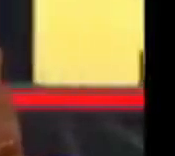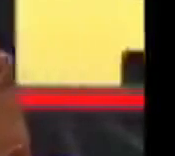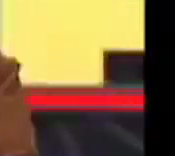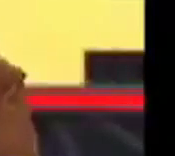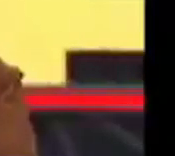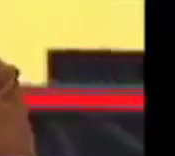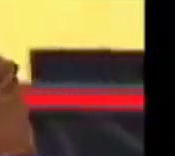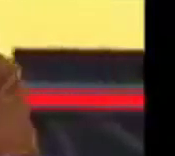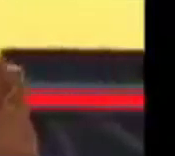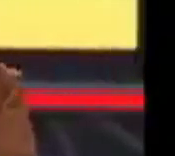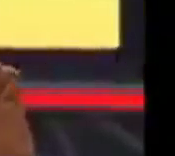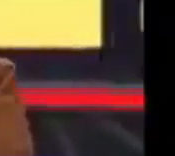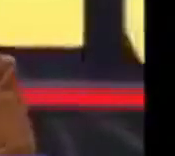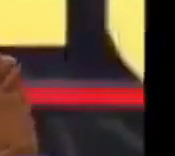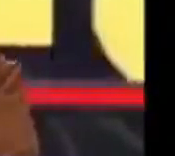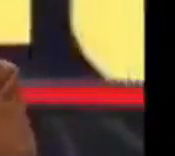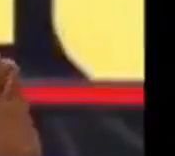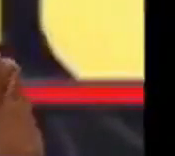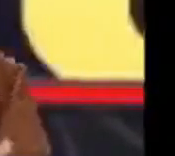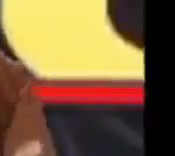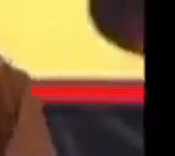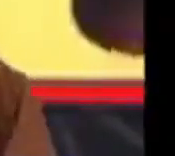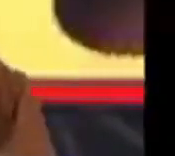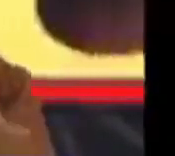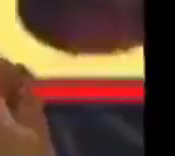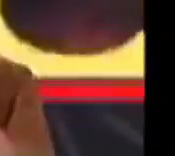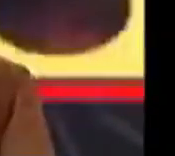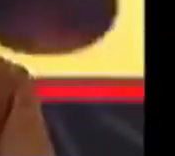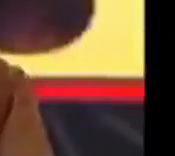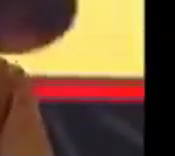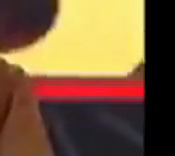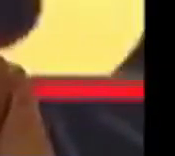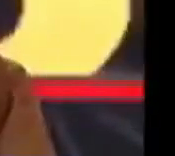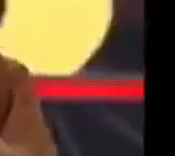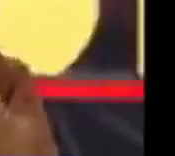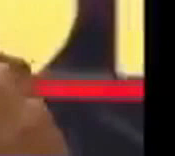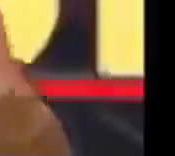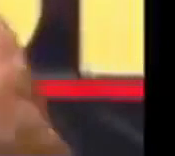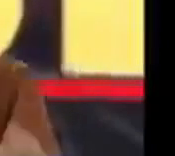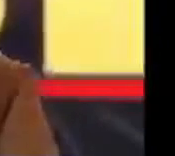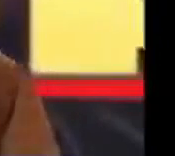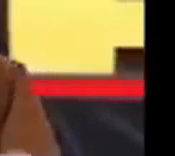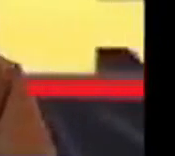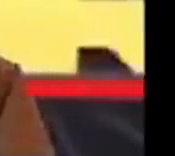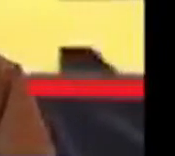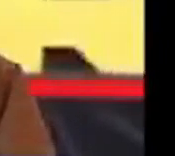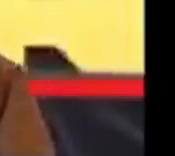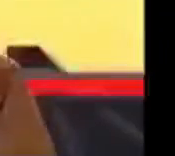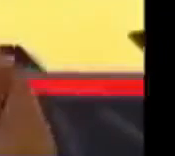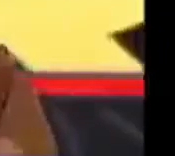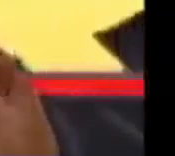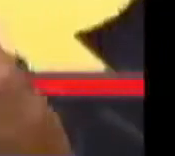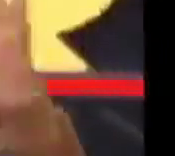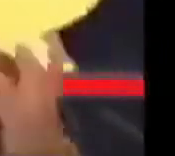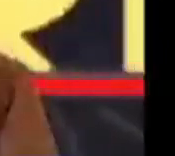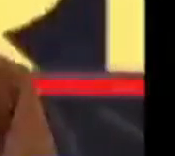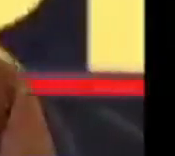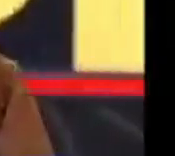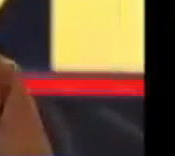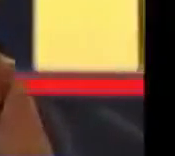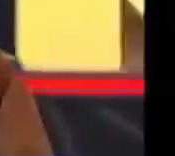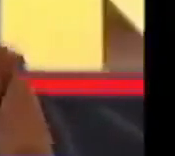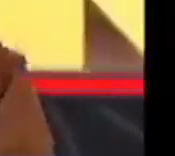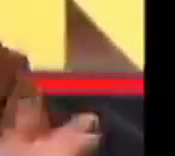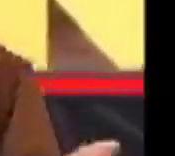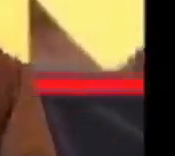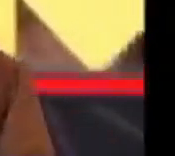secuestro de Sandoval. Yo comprenderá que dicté el fallo, lo confirmó la Corte de Apelaciones, lo revisó la